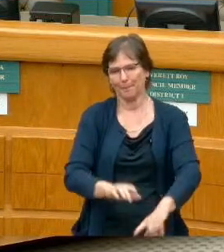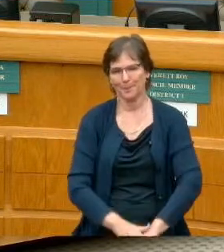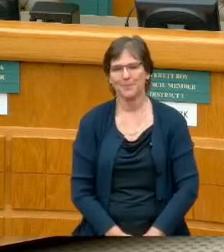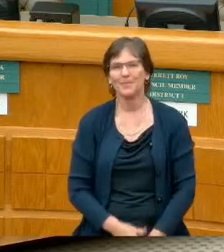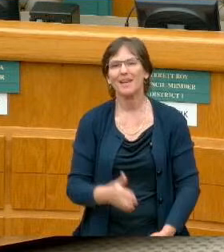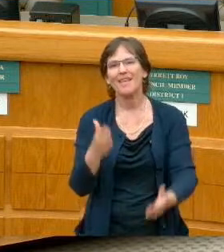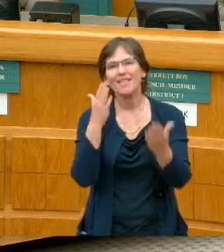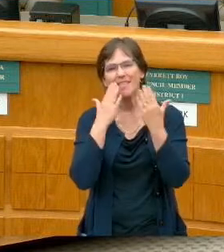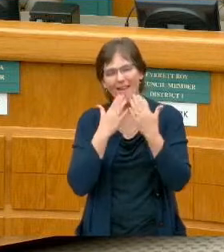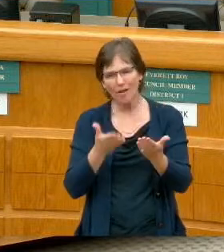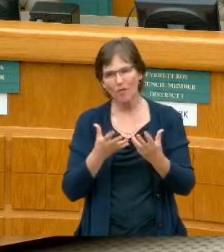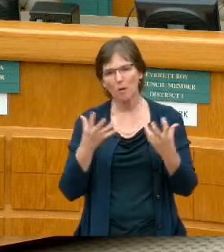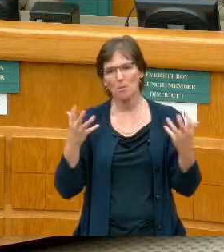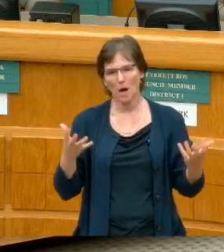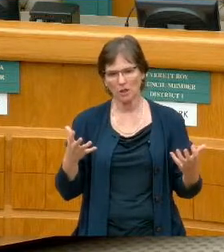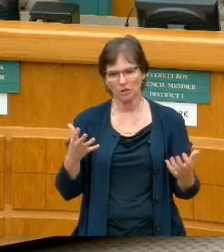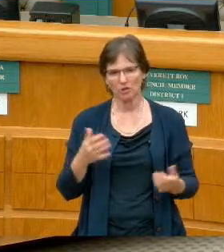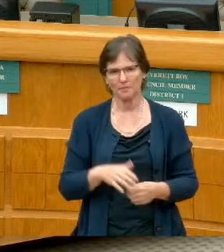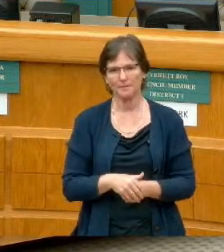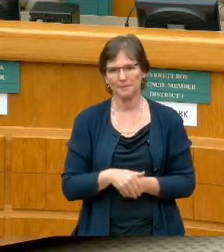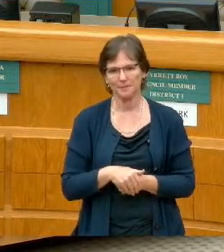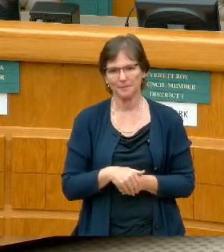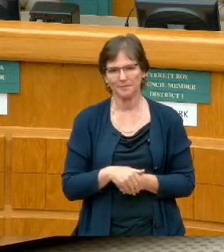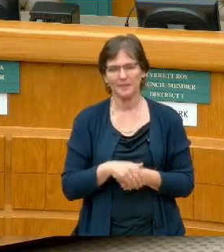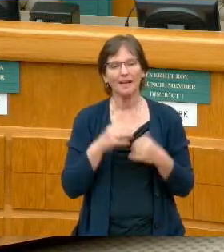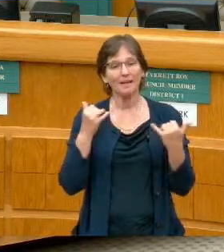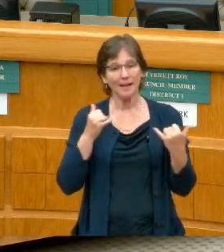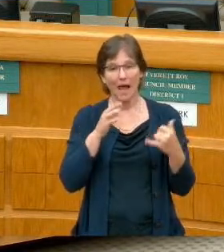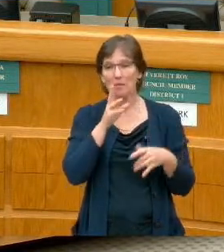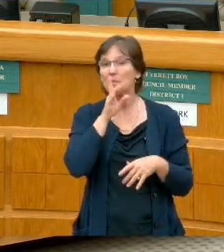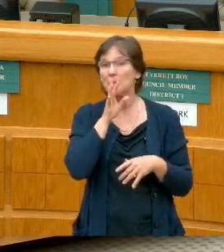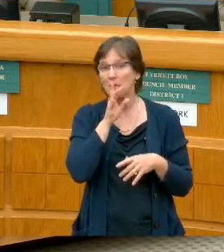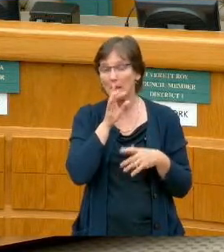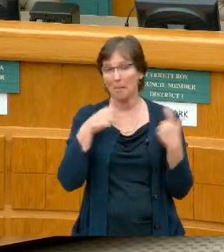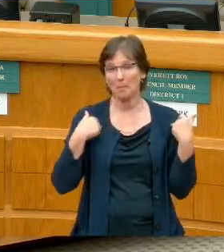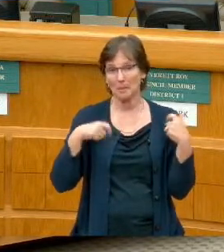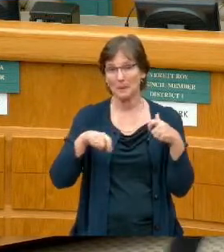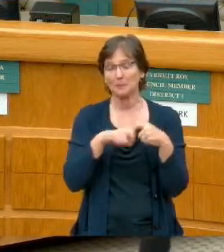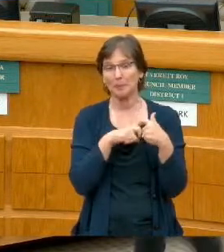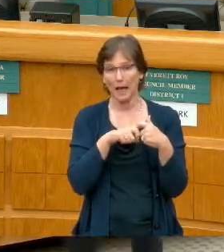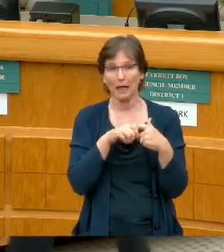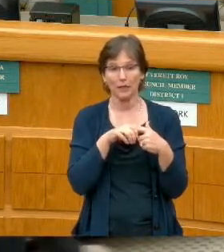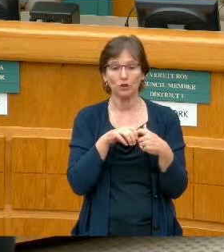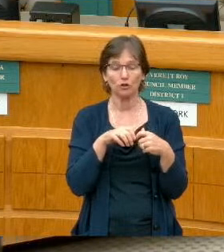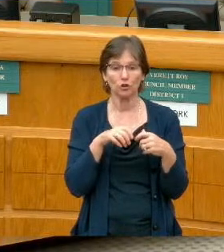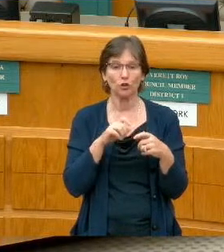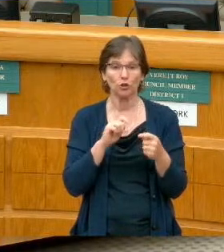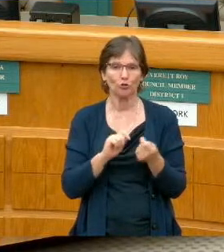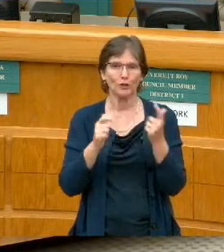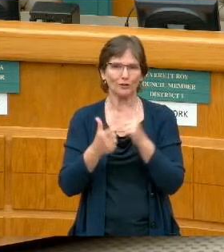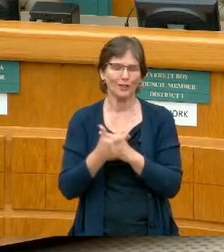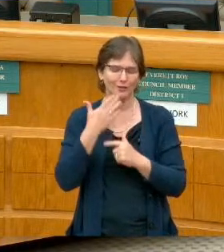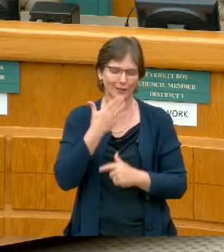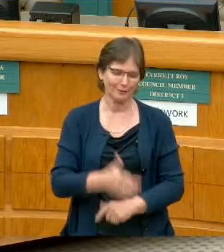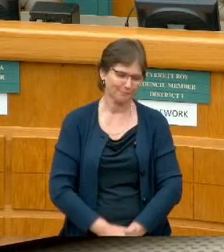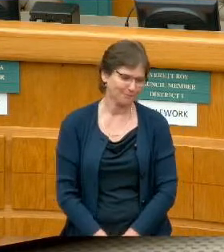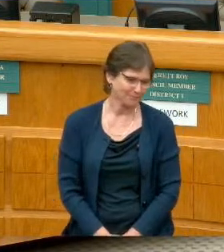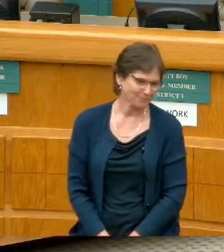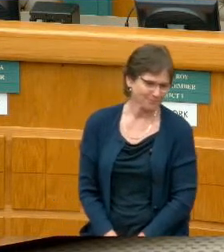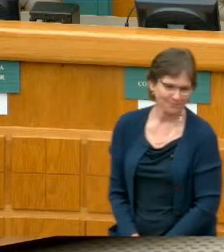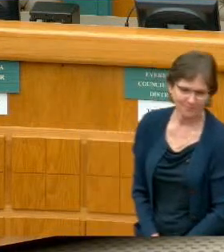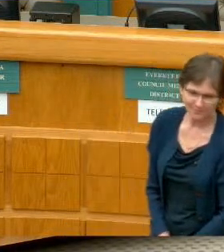En las últimas 24 horas se han reportado 8 casos confirmados por el coronavirus. 19.061 pacientes se han recuperado por